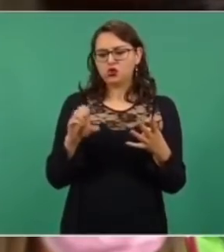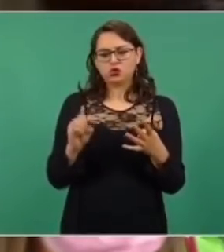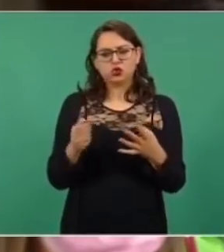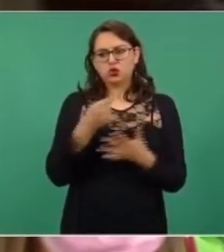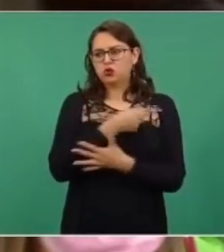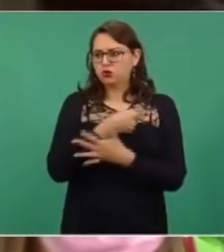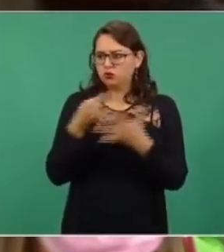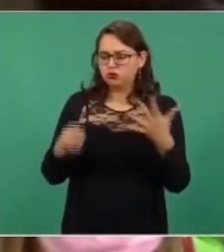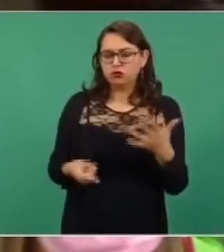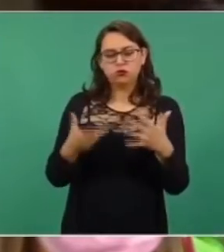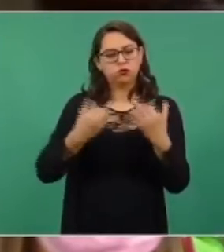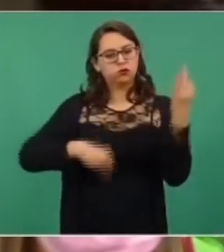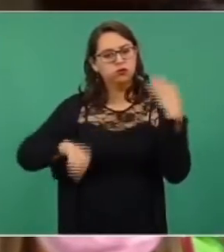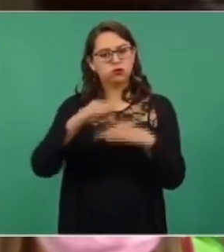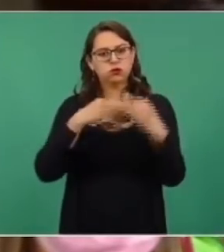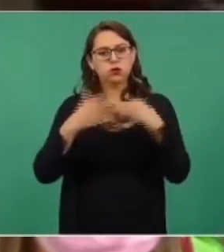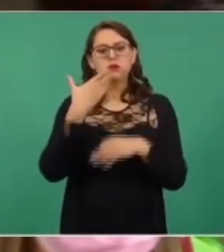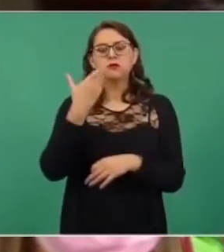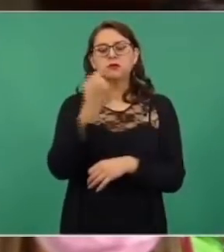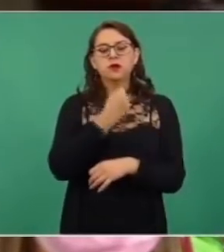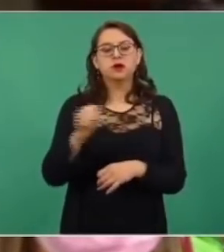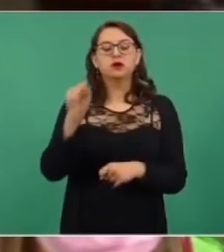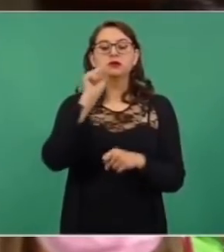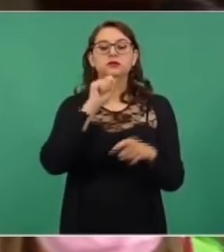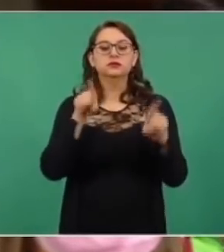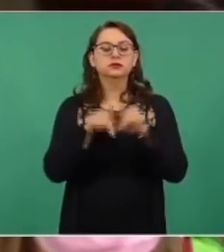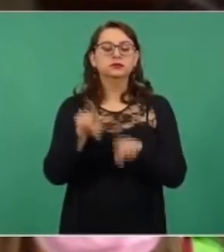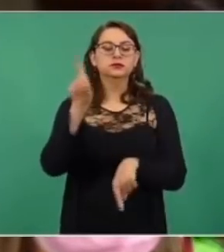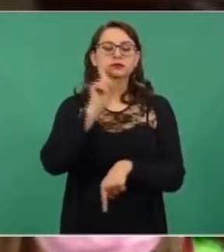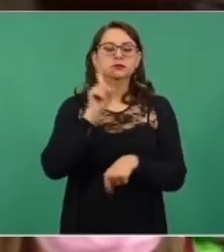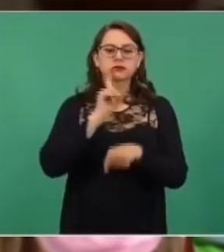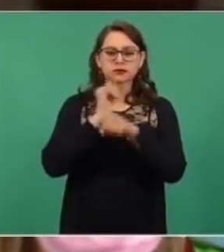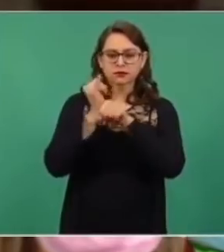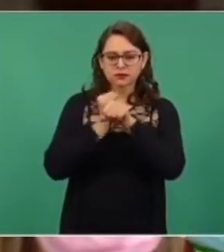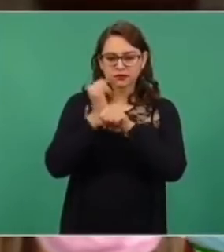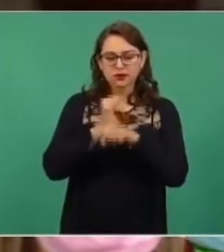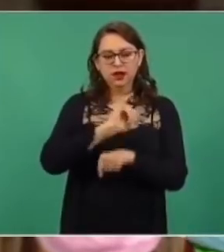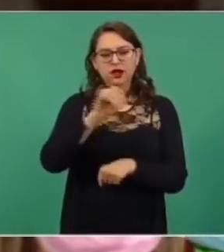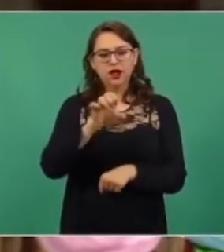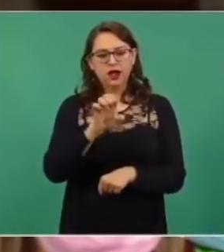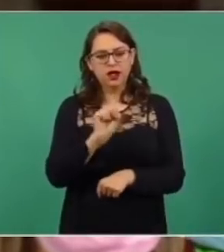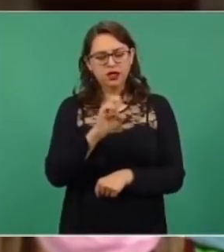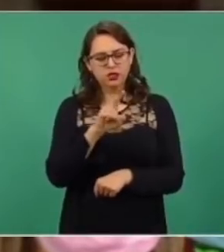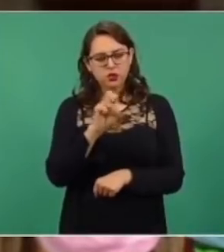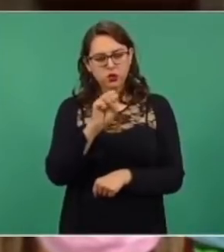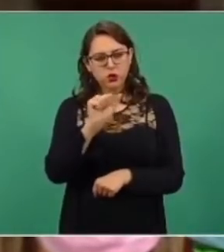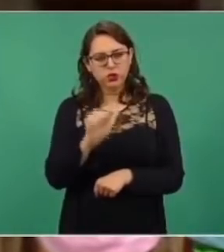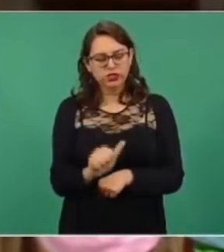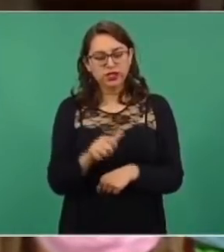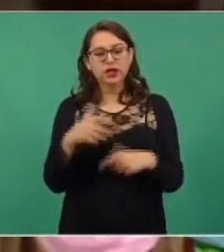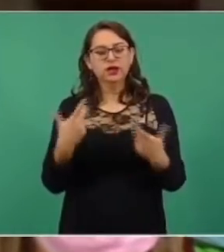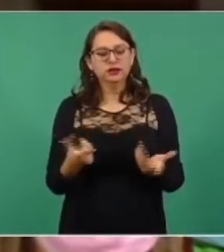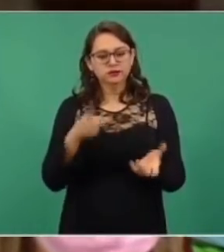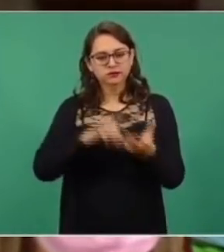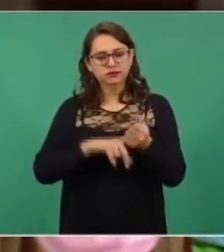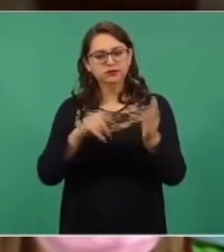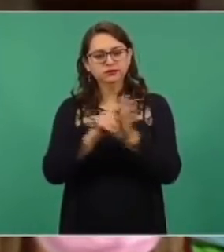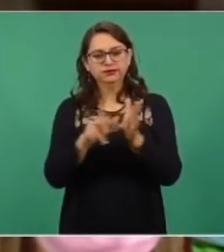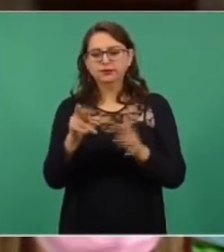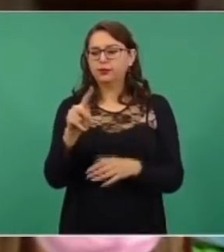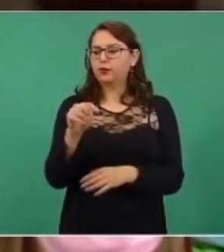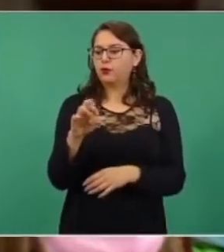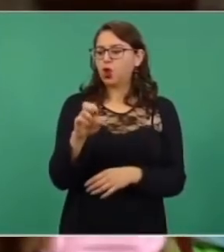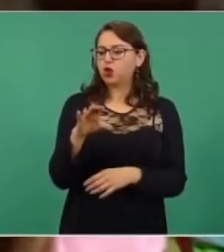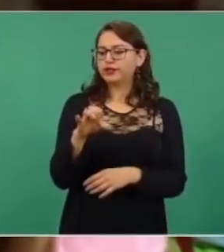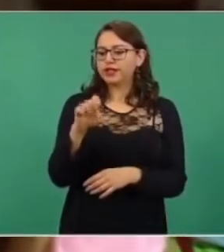especialistas, incluyendo a la periodista de investigación Jesús A. Cervantes de Proceso, que es la que devela todos